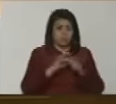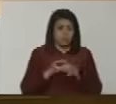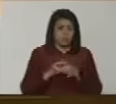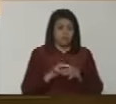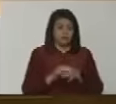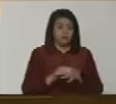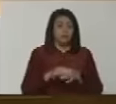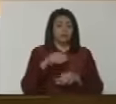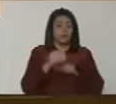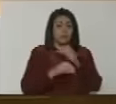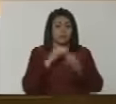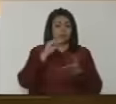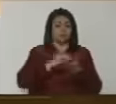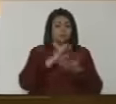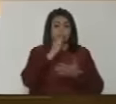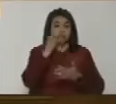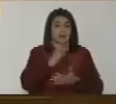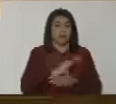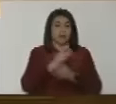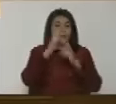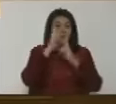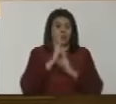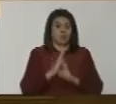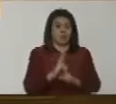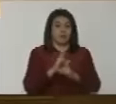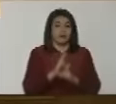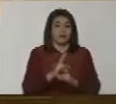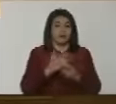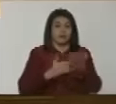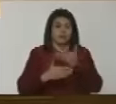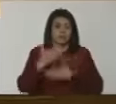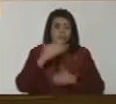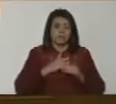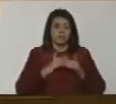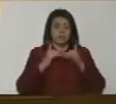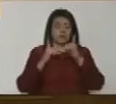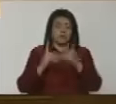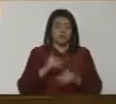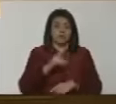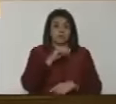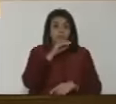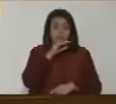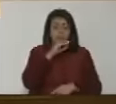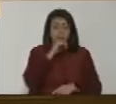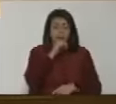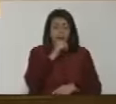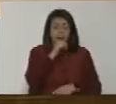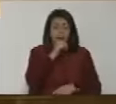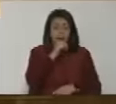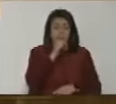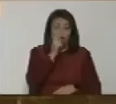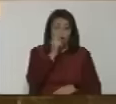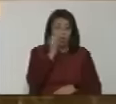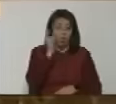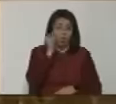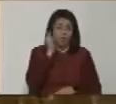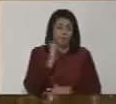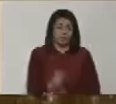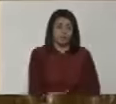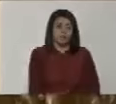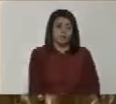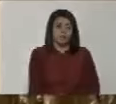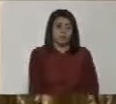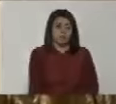día para reafirmar el respeto y el trato digno de las adultas y de los adultos